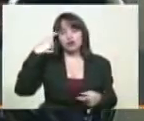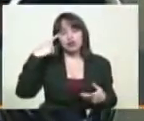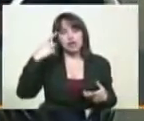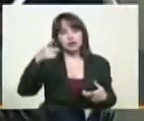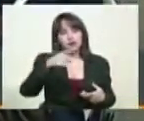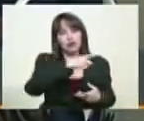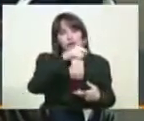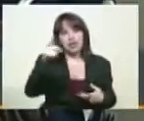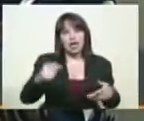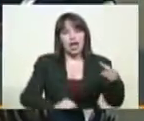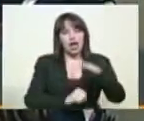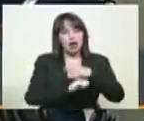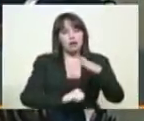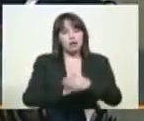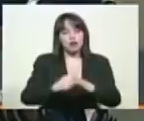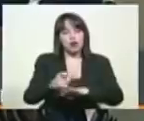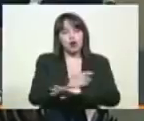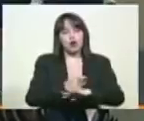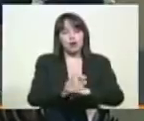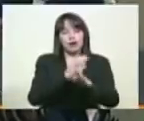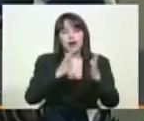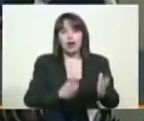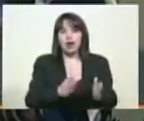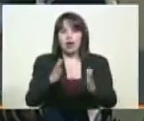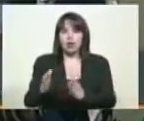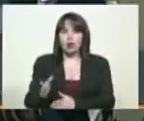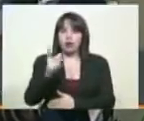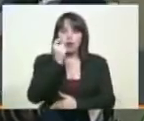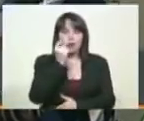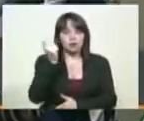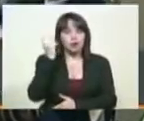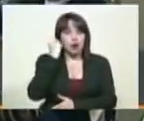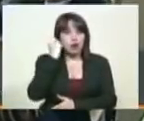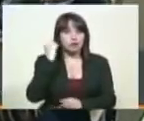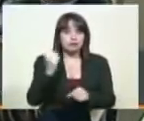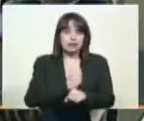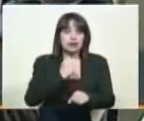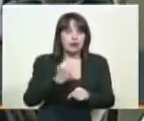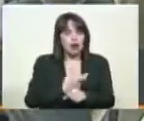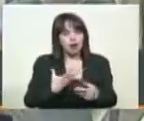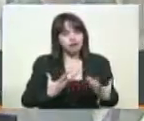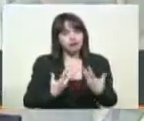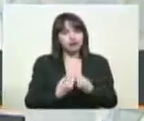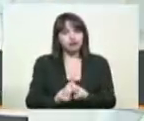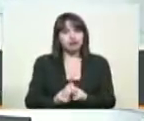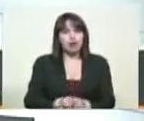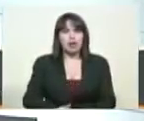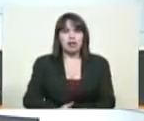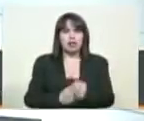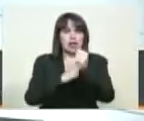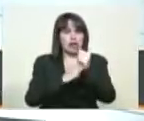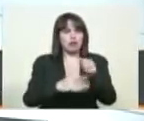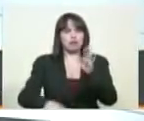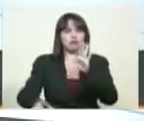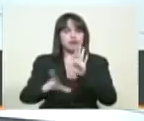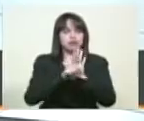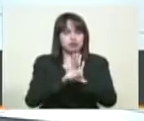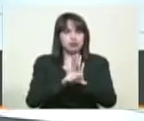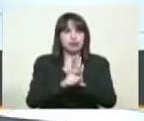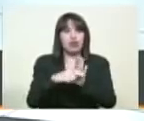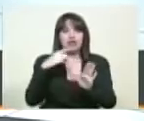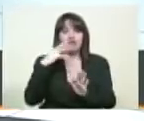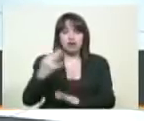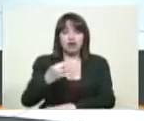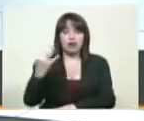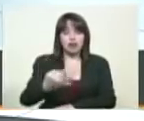con gobernadores y gobernadoras de trabajo con liderazgo legítimo con liderazgo verdadero